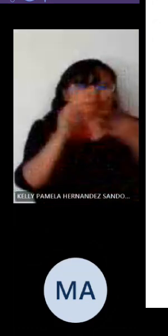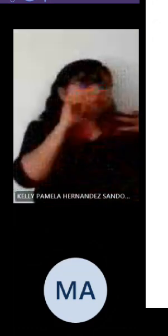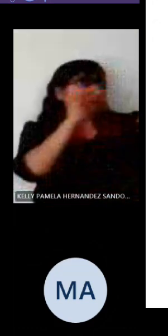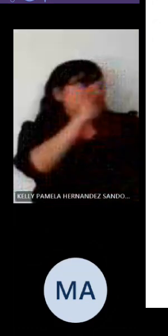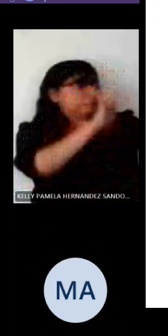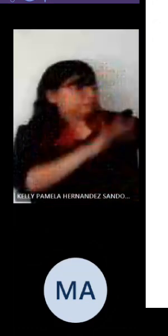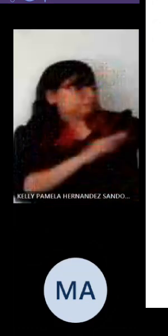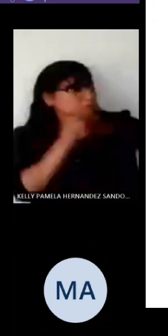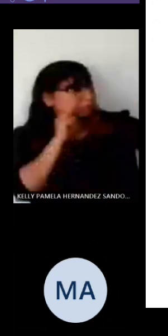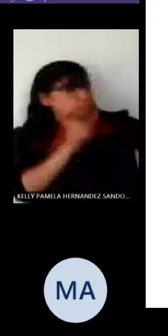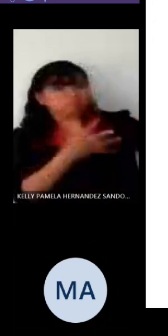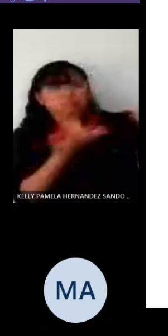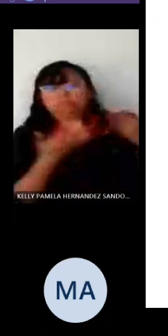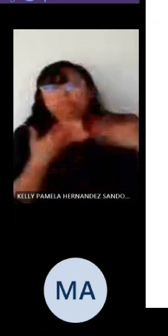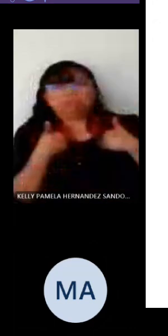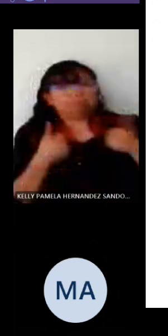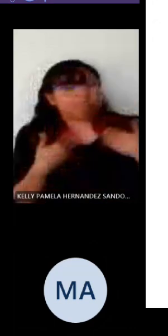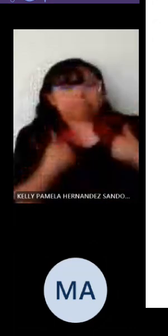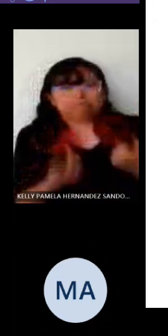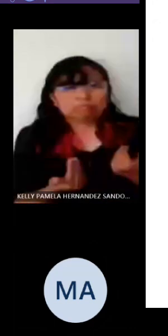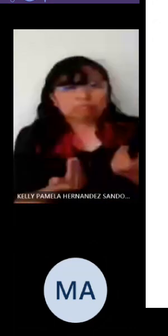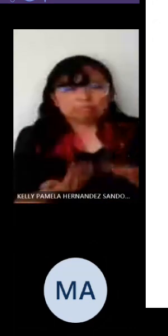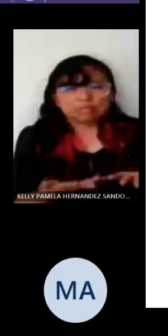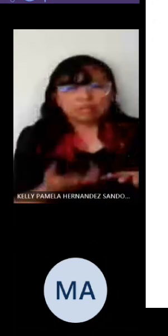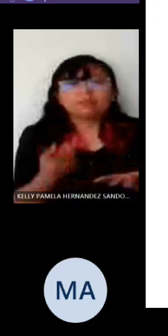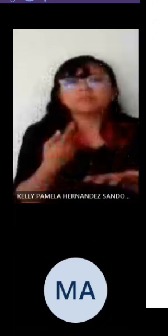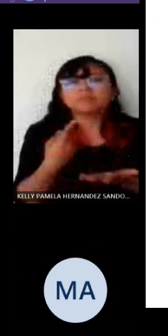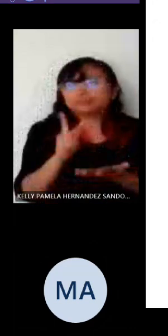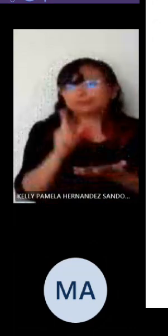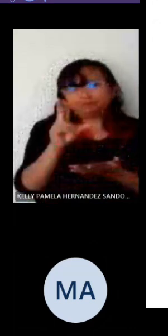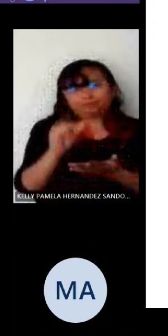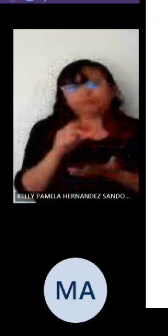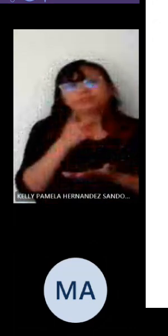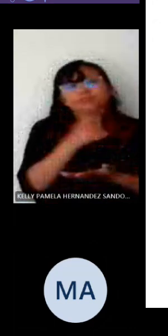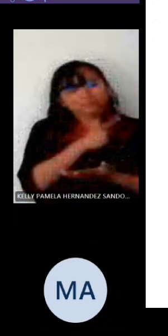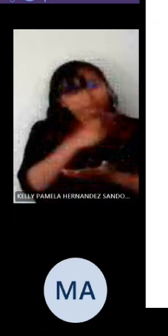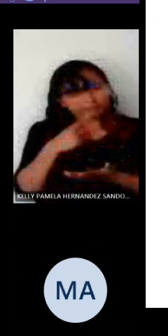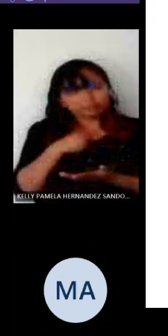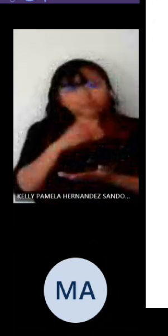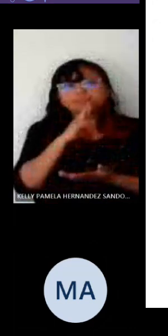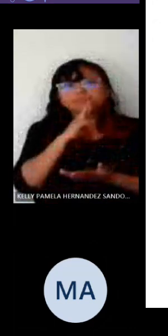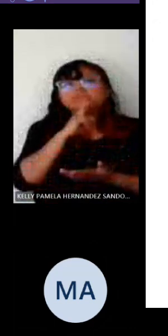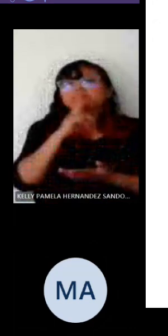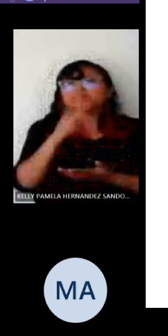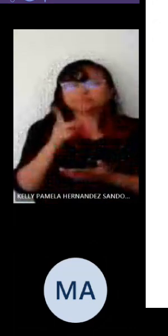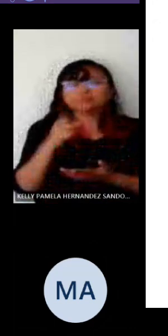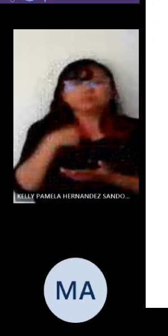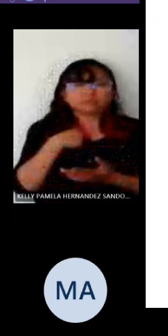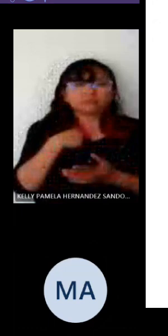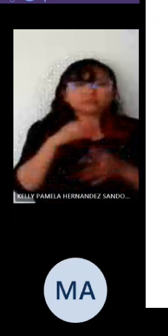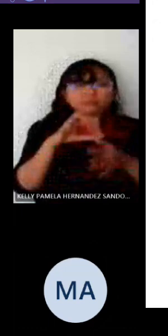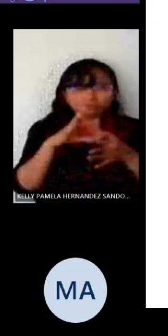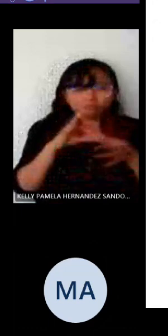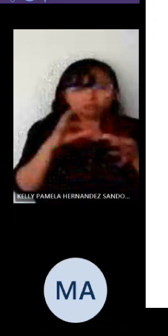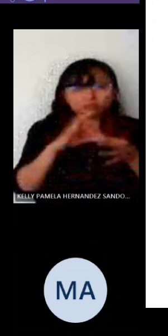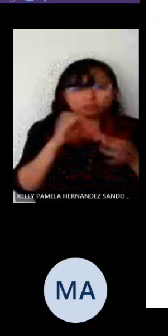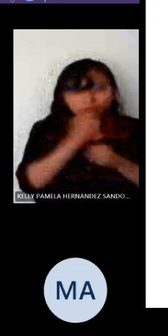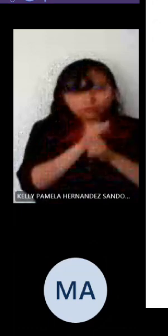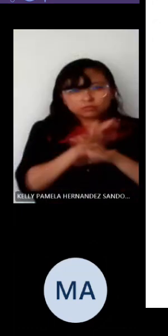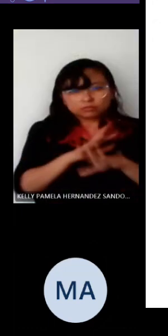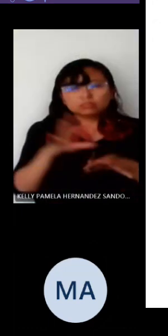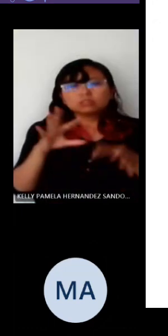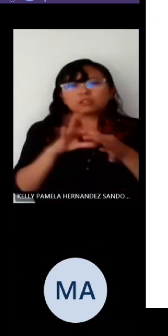Entonces lo que necesitamos hacer es un estudio bien conformado, y sobre todo que podamos explicar cuál